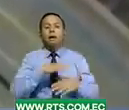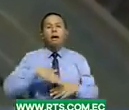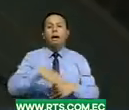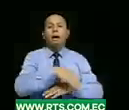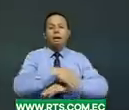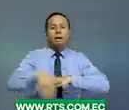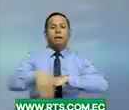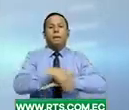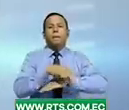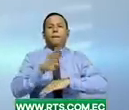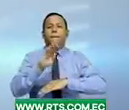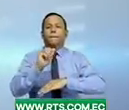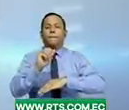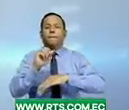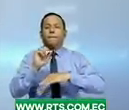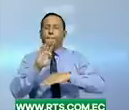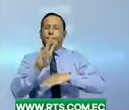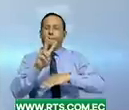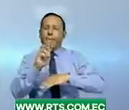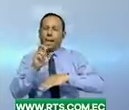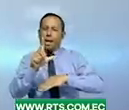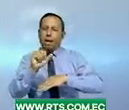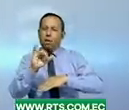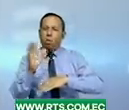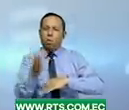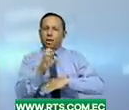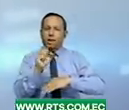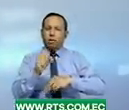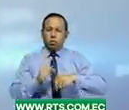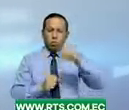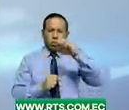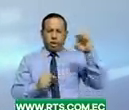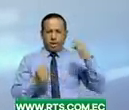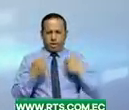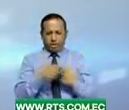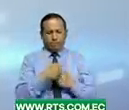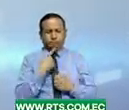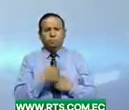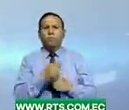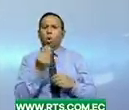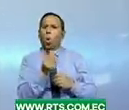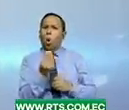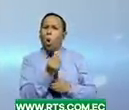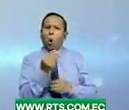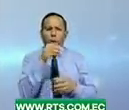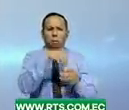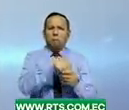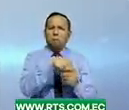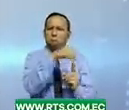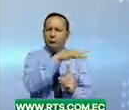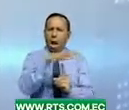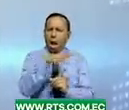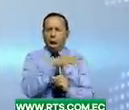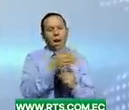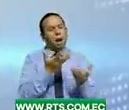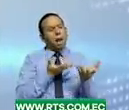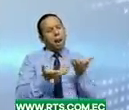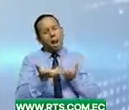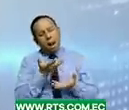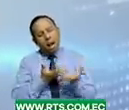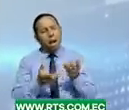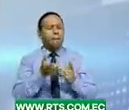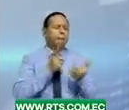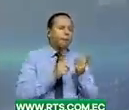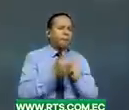Valerio Estacio en el noroeste de Guayaquil. En esos instantes varios jóvenes bebían y bromeaban hasta que llegaron desconocidos